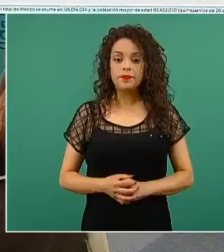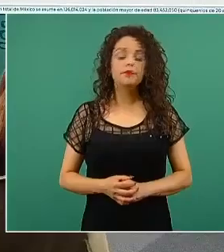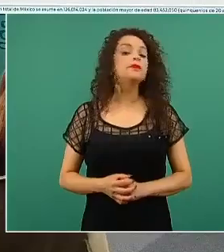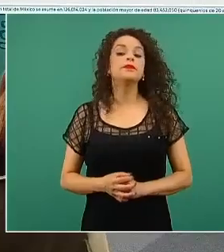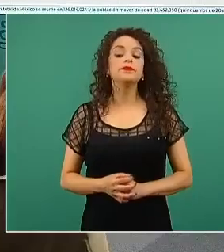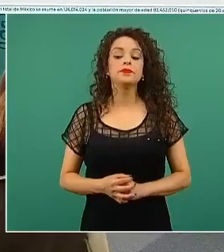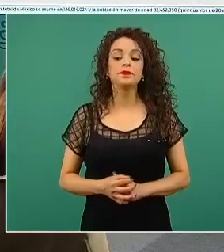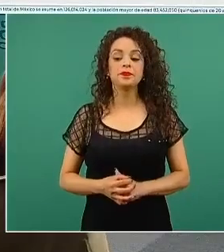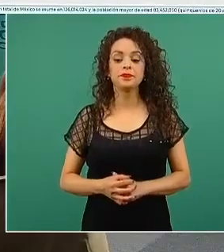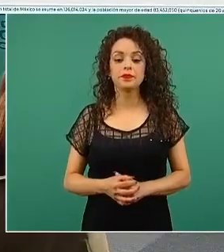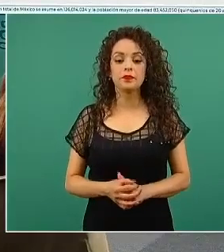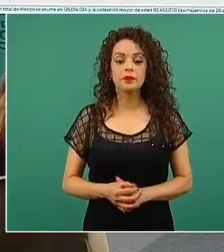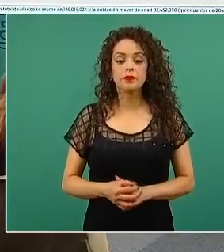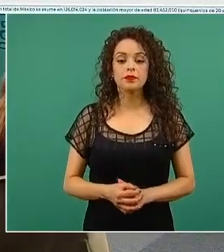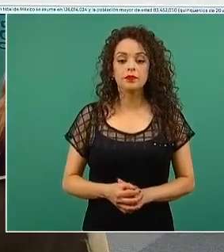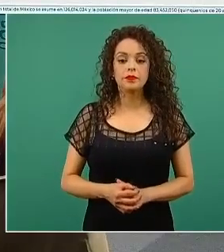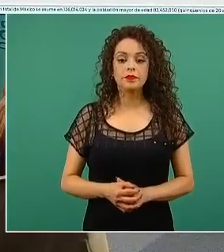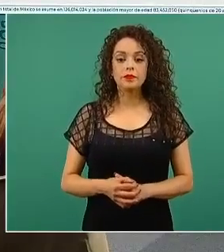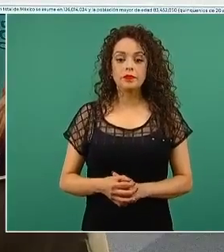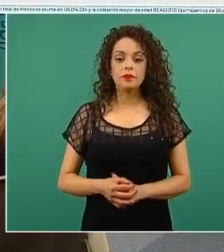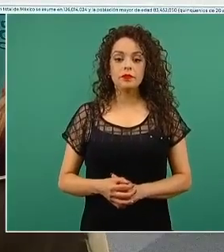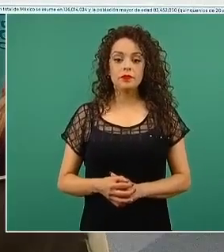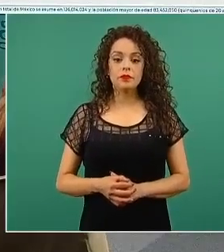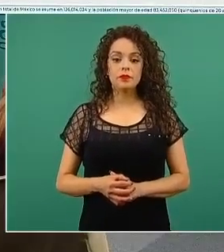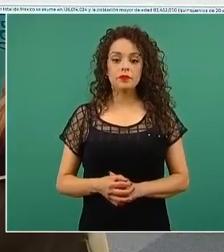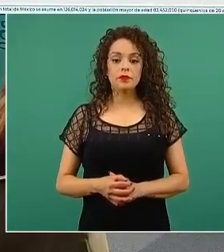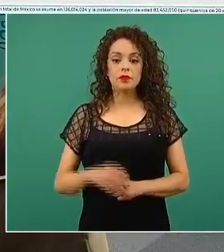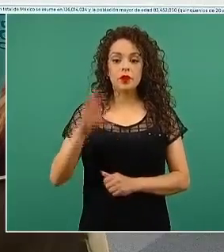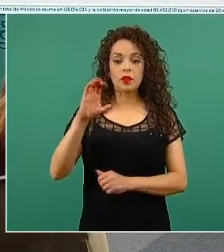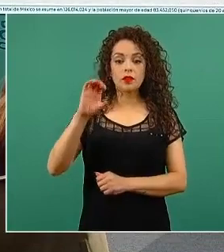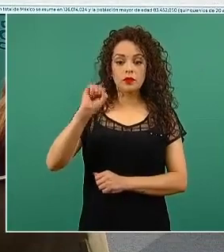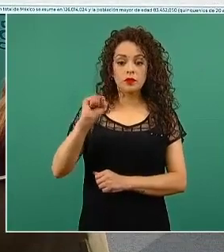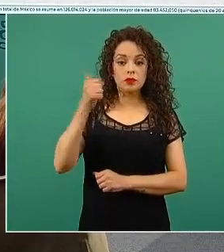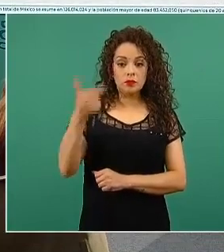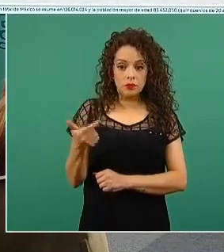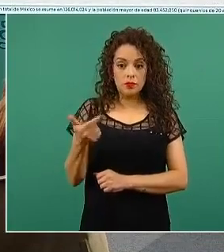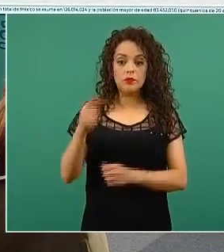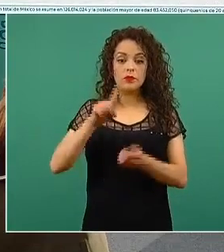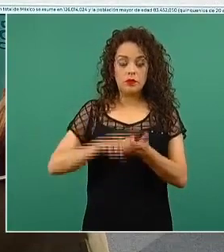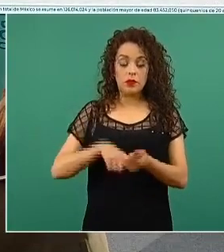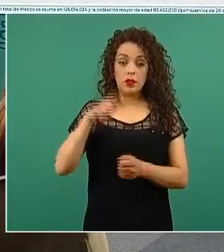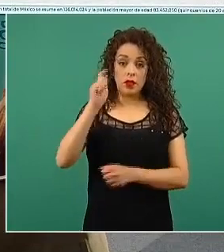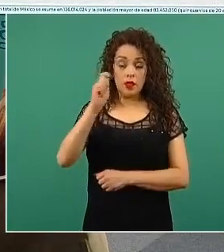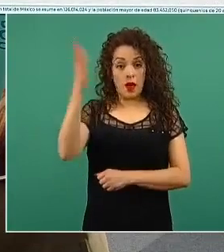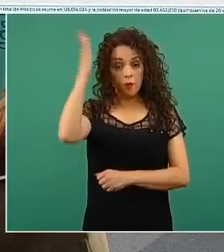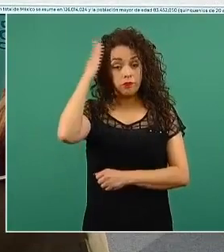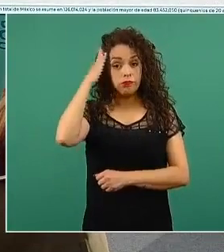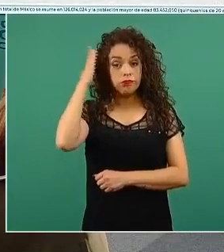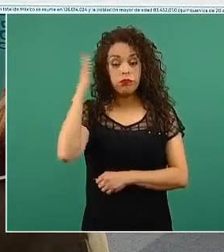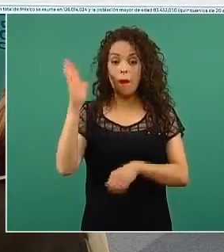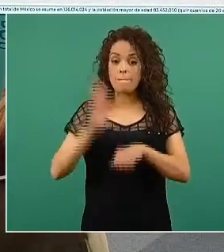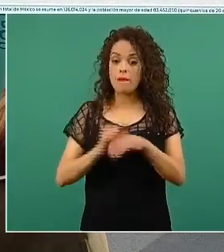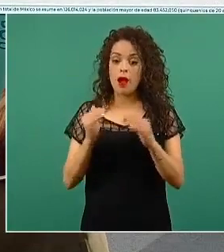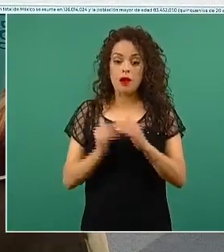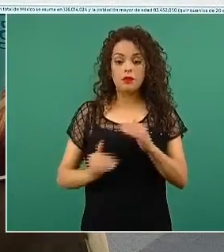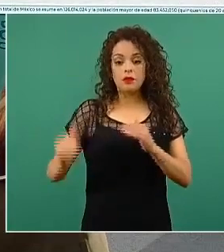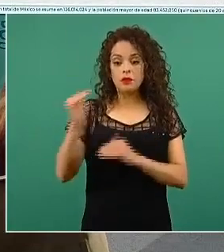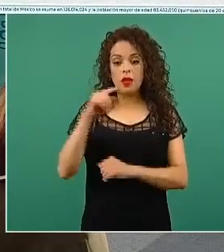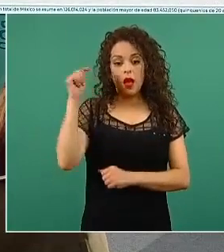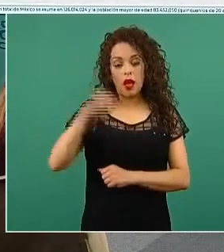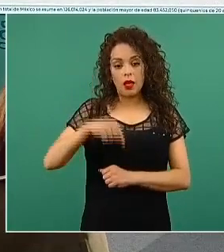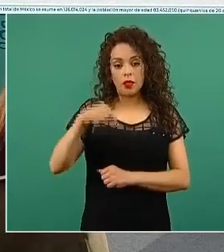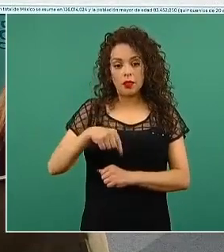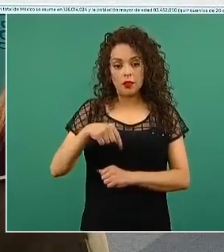el Consejo de Salubridad General también tomó obviamente un papel importante como una de las máximas autoridades sanitarias en el país.